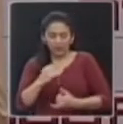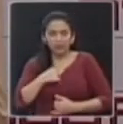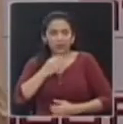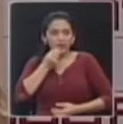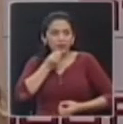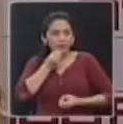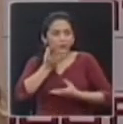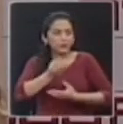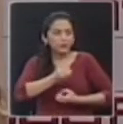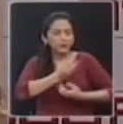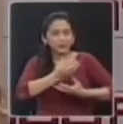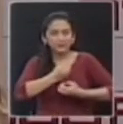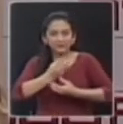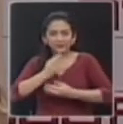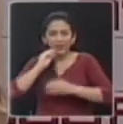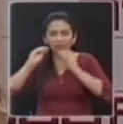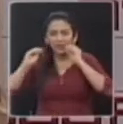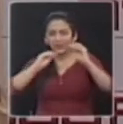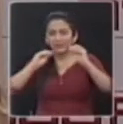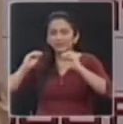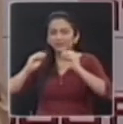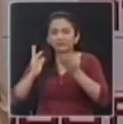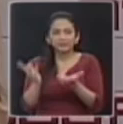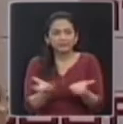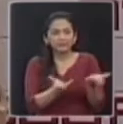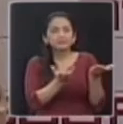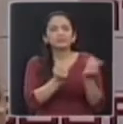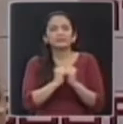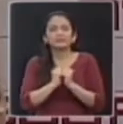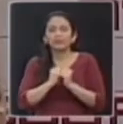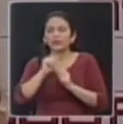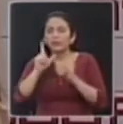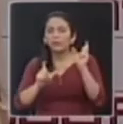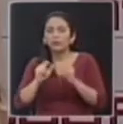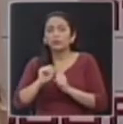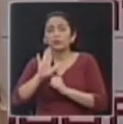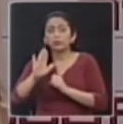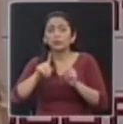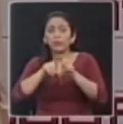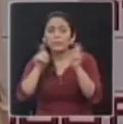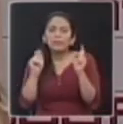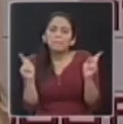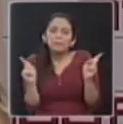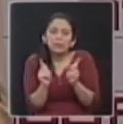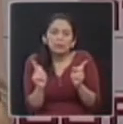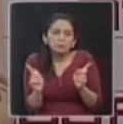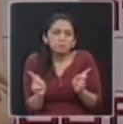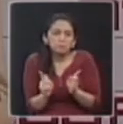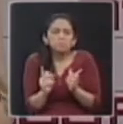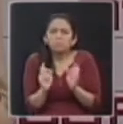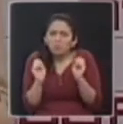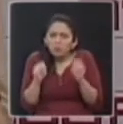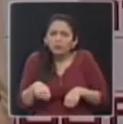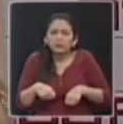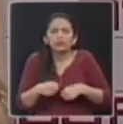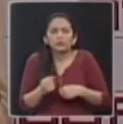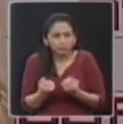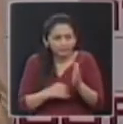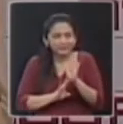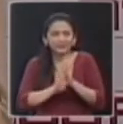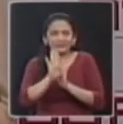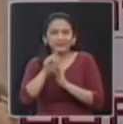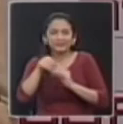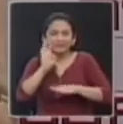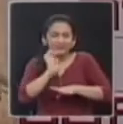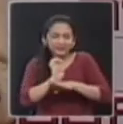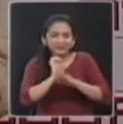aval al bootcamp, buscando un desarrollo de la micro y mediana empresa para generar un país y generar un